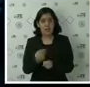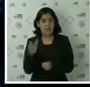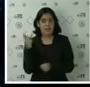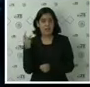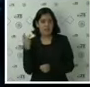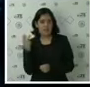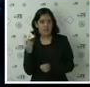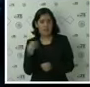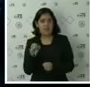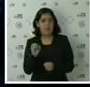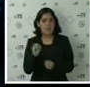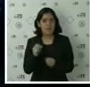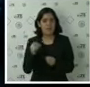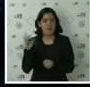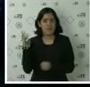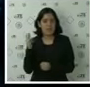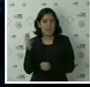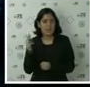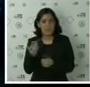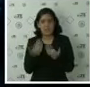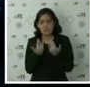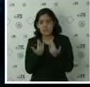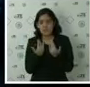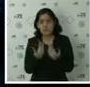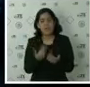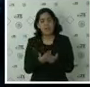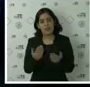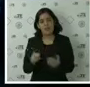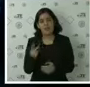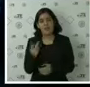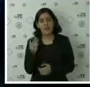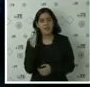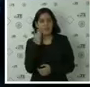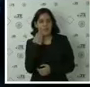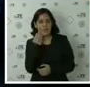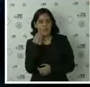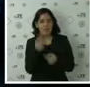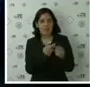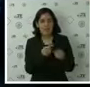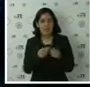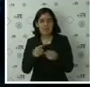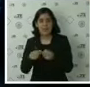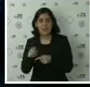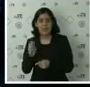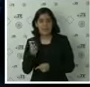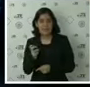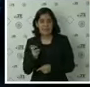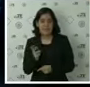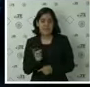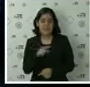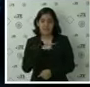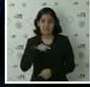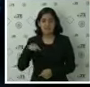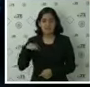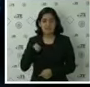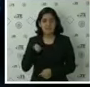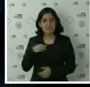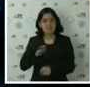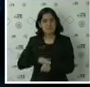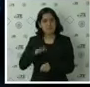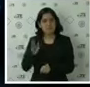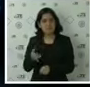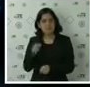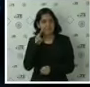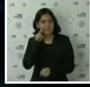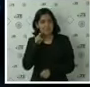principalmente en las redes sociales e internet en esta pandemia, estos son los que más utilizamos para informarnos sobre lo que está pasando,